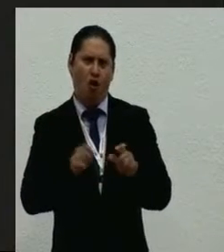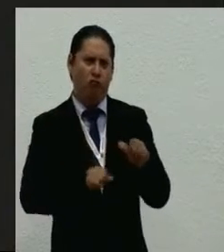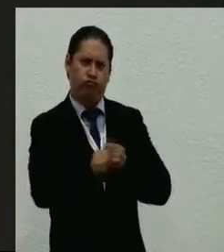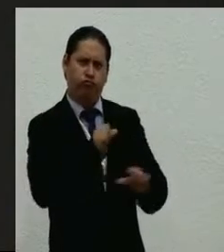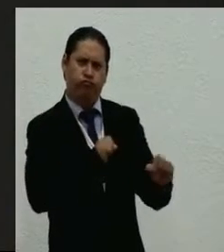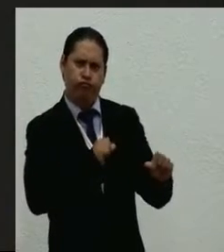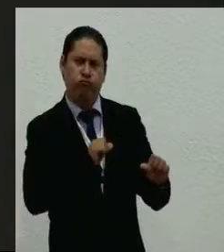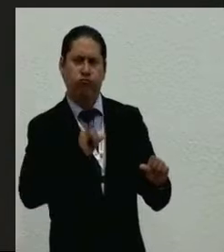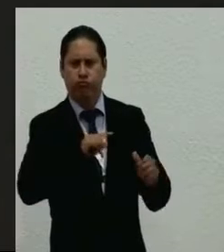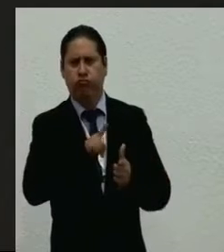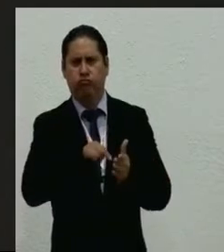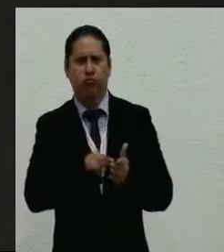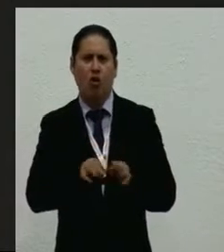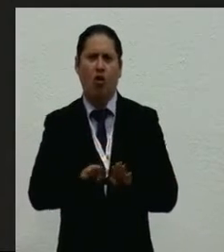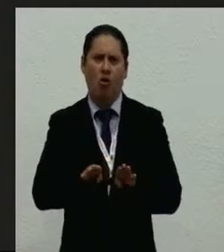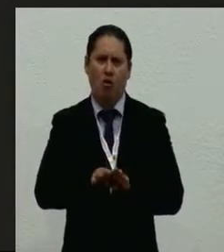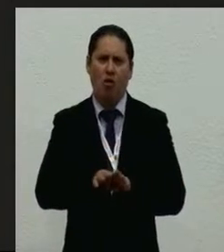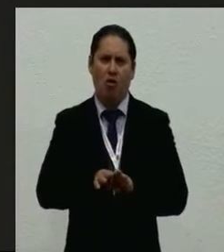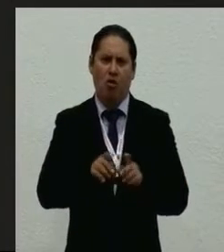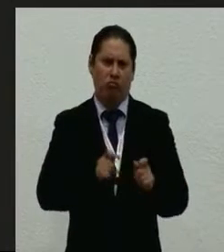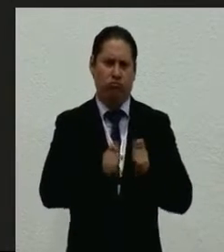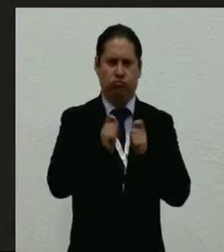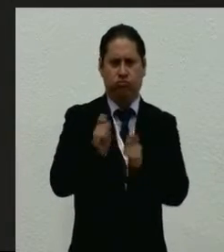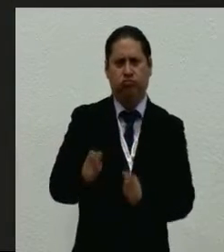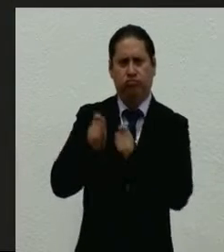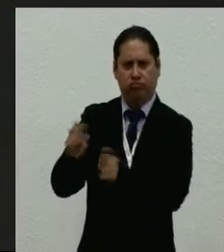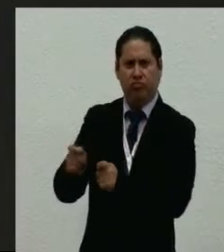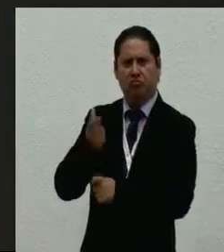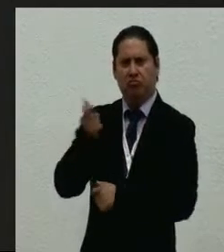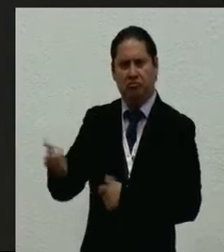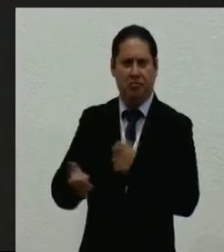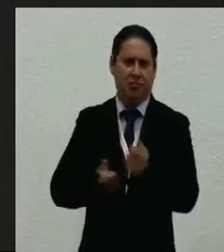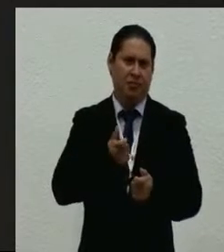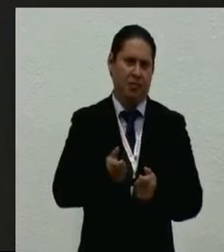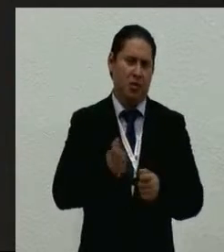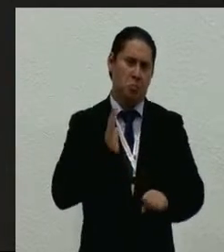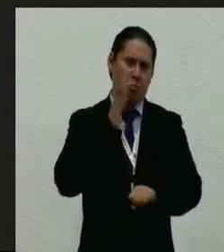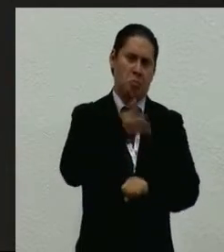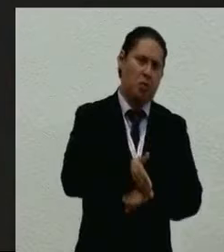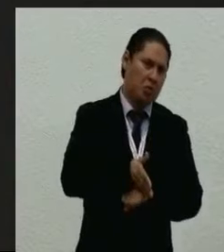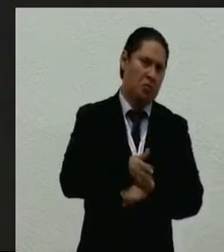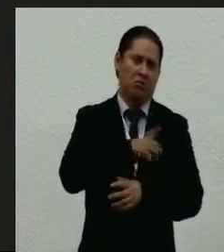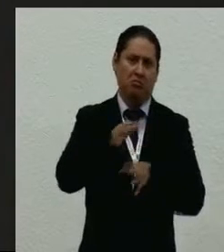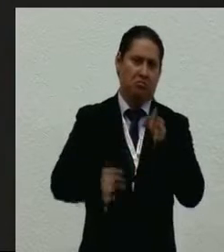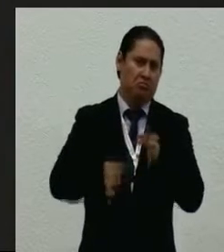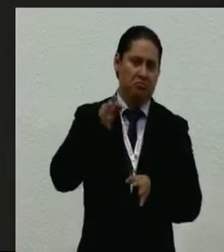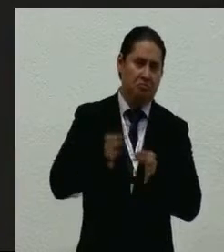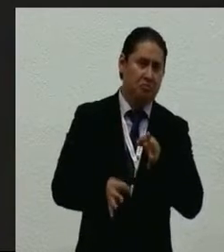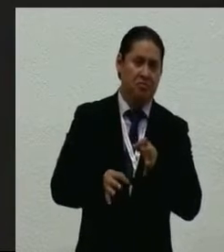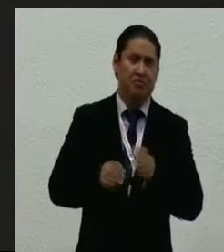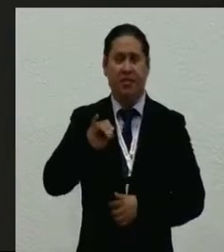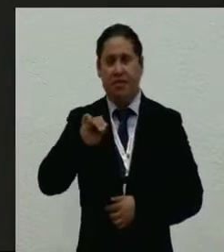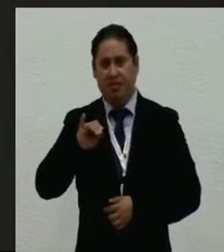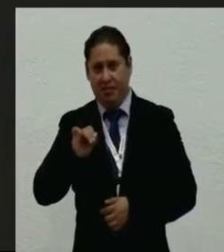administrativo, que sea lugar a una devolución de salarios y a lo mejor hasta una sanción penal, que en este caso de